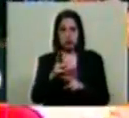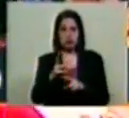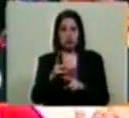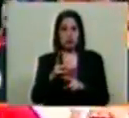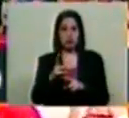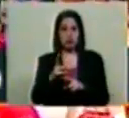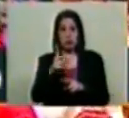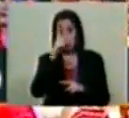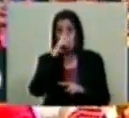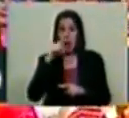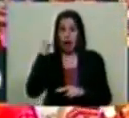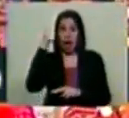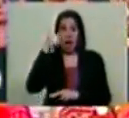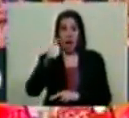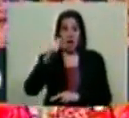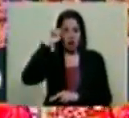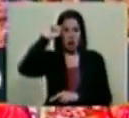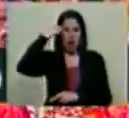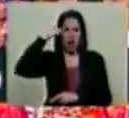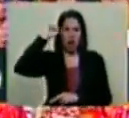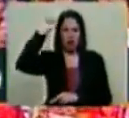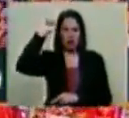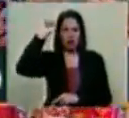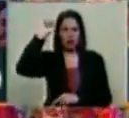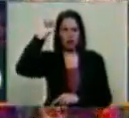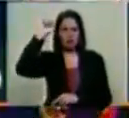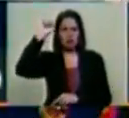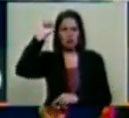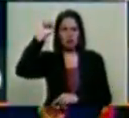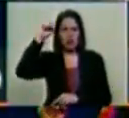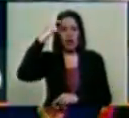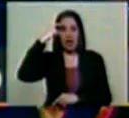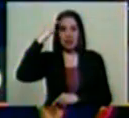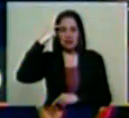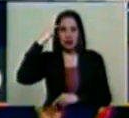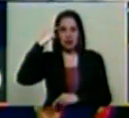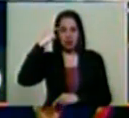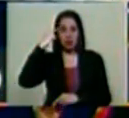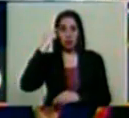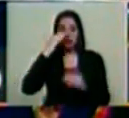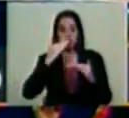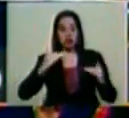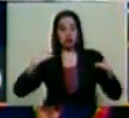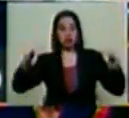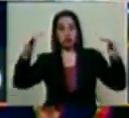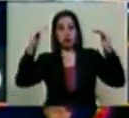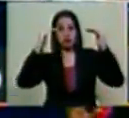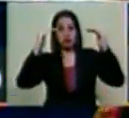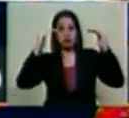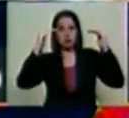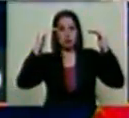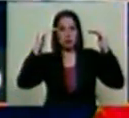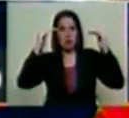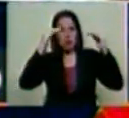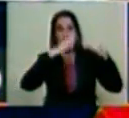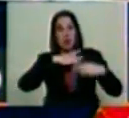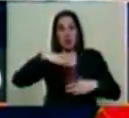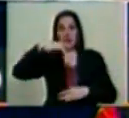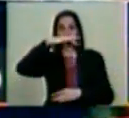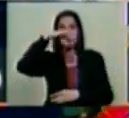como años heroicos, si alguien ha sabido mantener en alto el